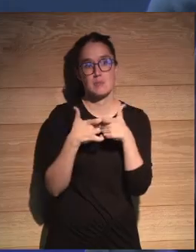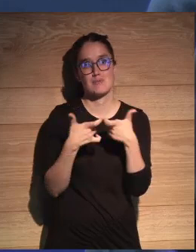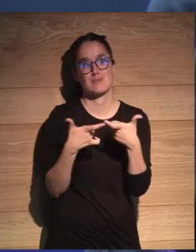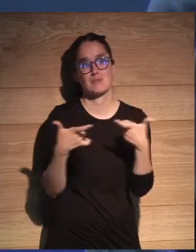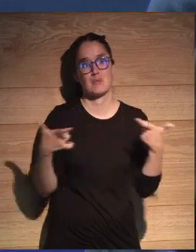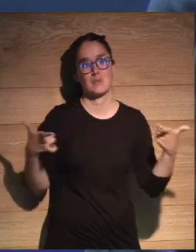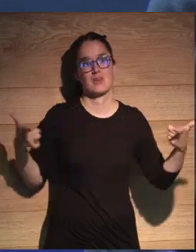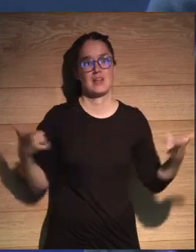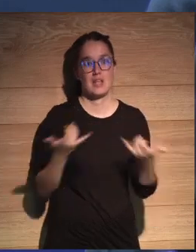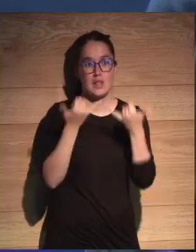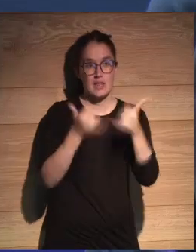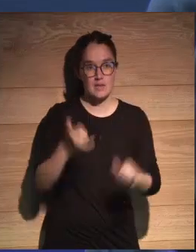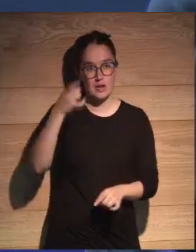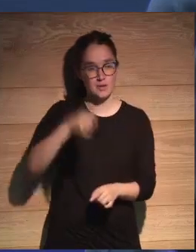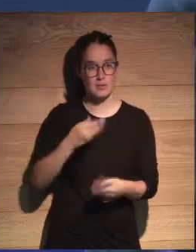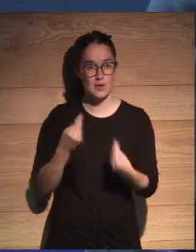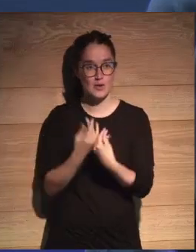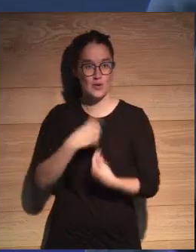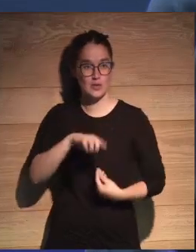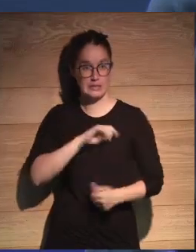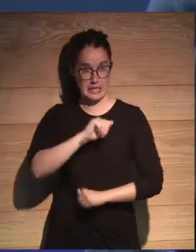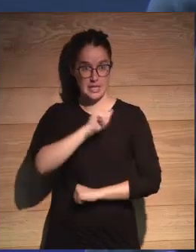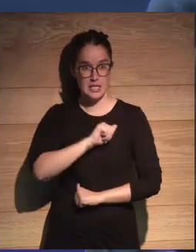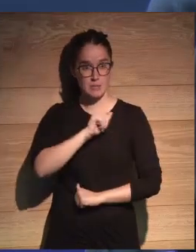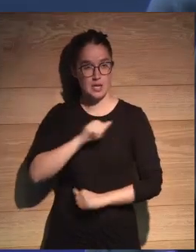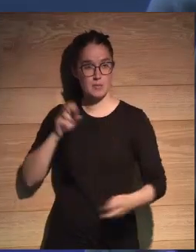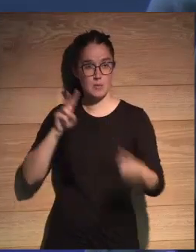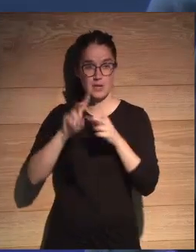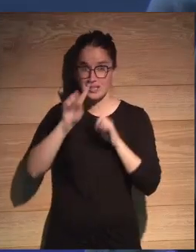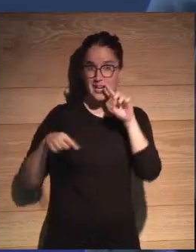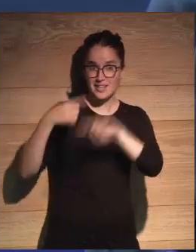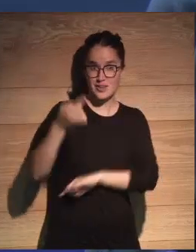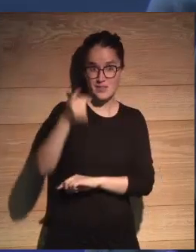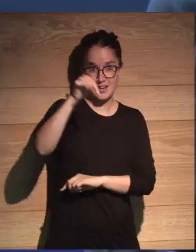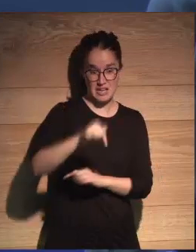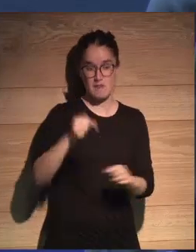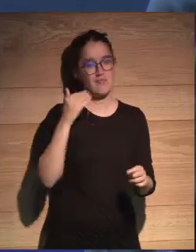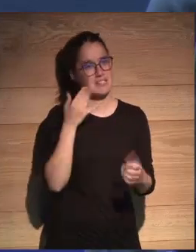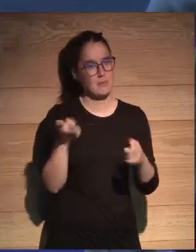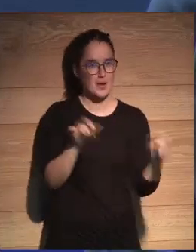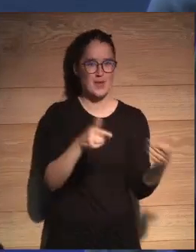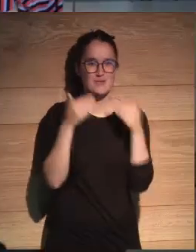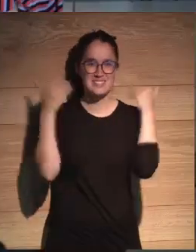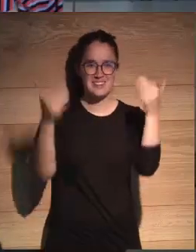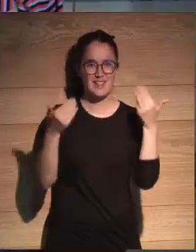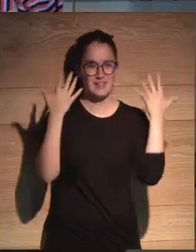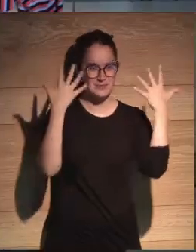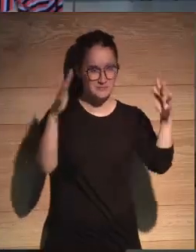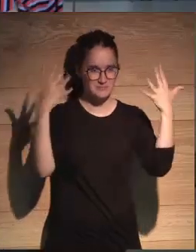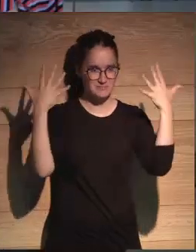y celebrarlo también con nosotros. Y esperamos encontrarnos aquí el año que viene por estas mismas fechas. Muchas gracias.